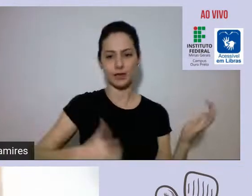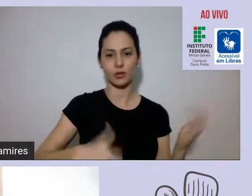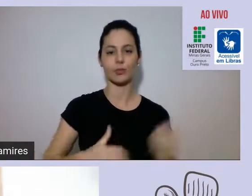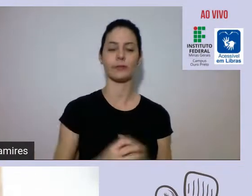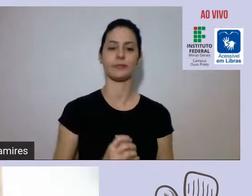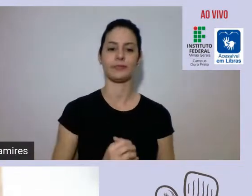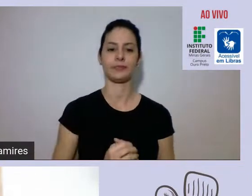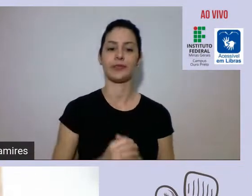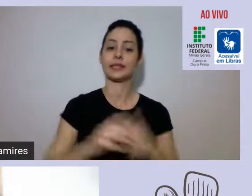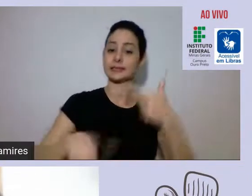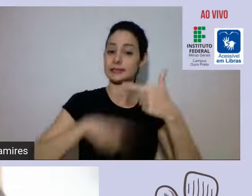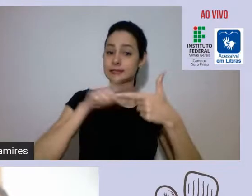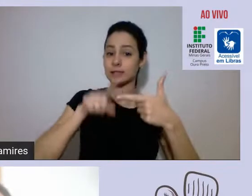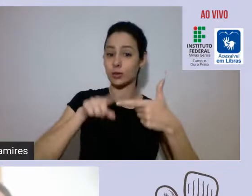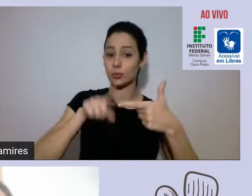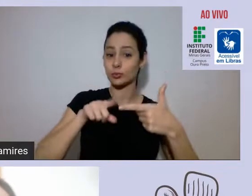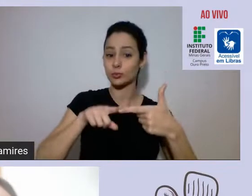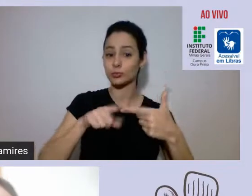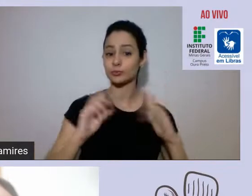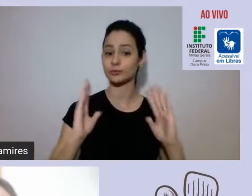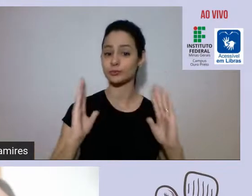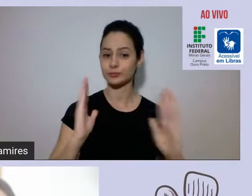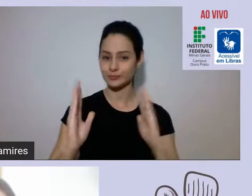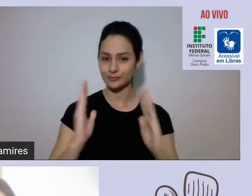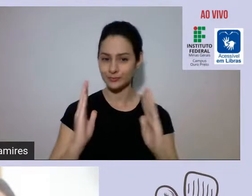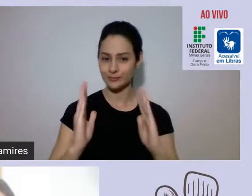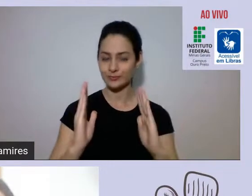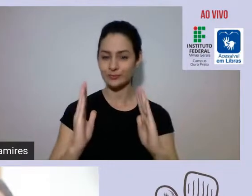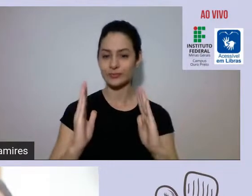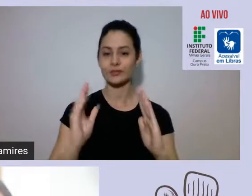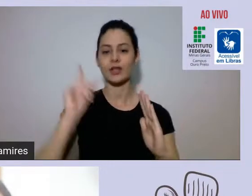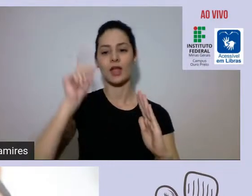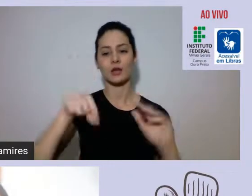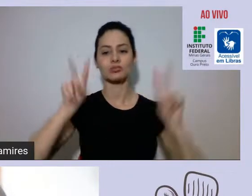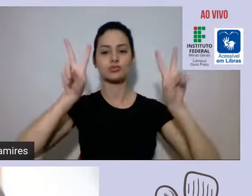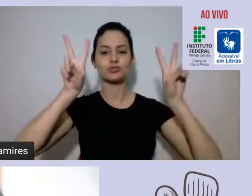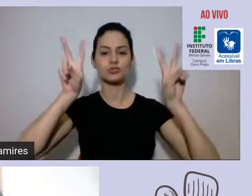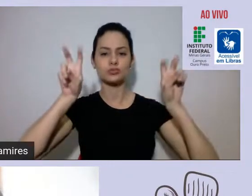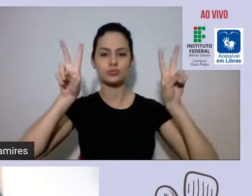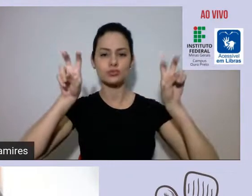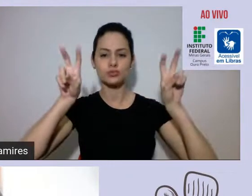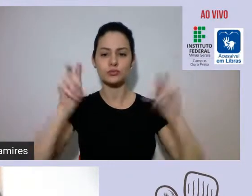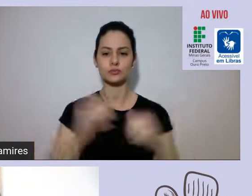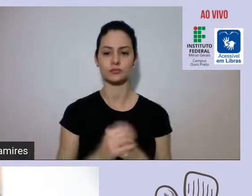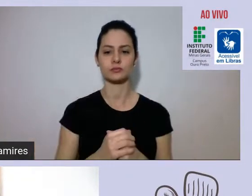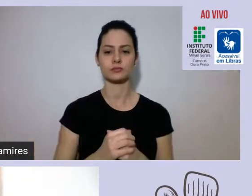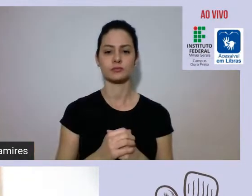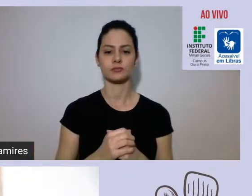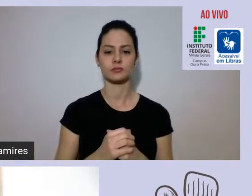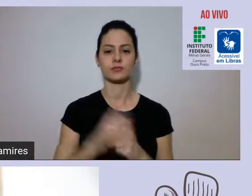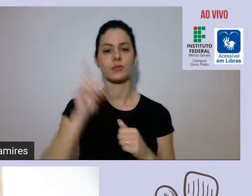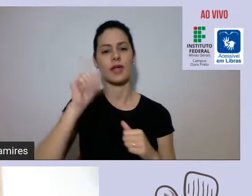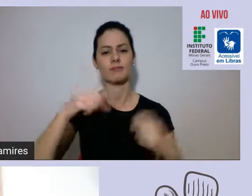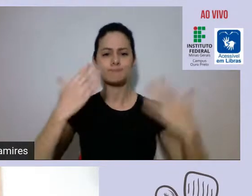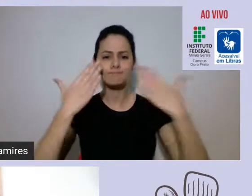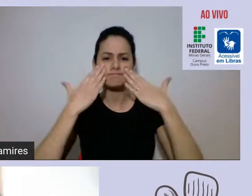El segundo momento, este que está referido en el título con el término de escándalo